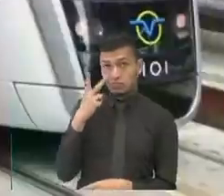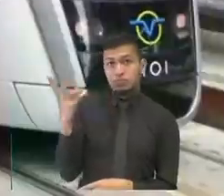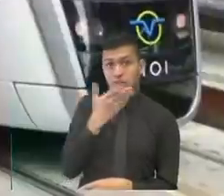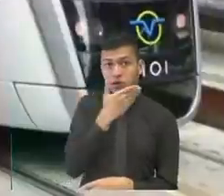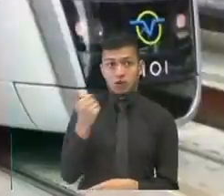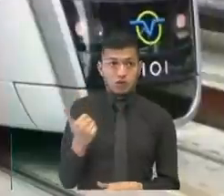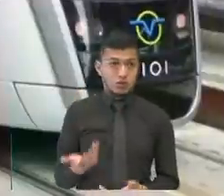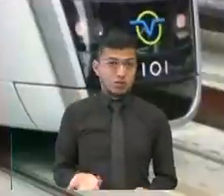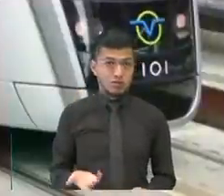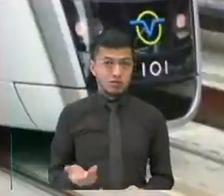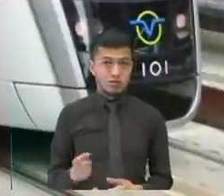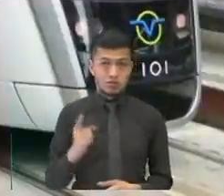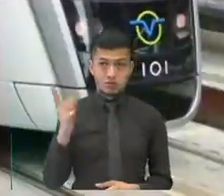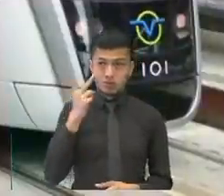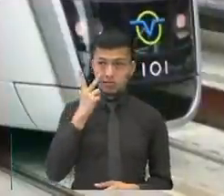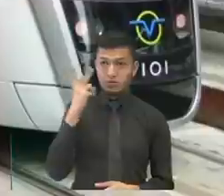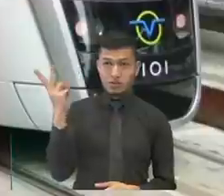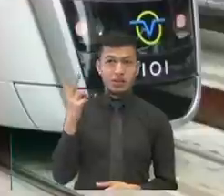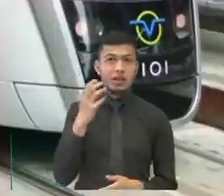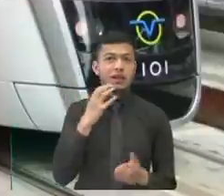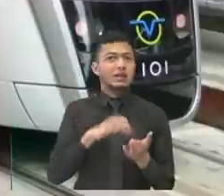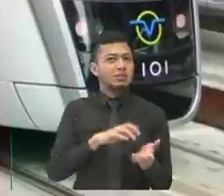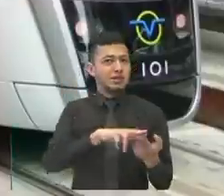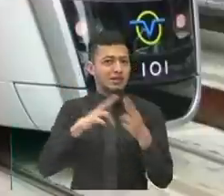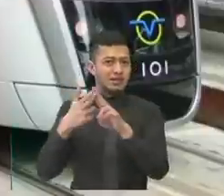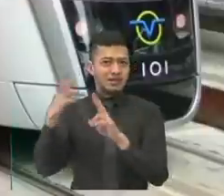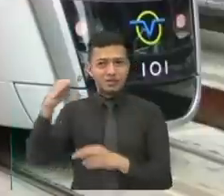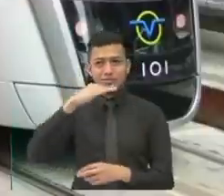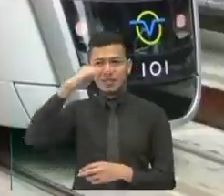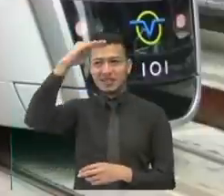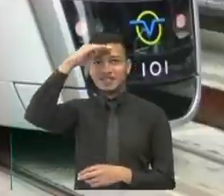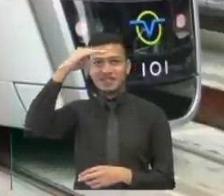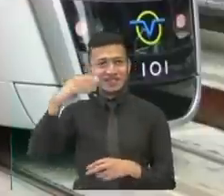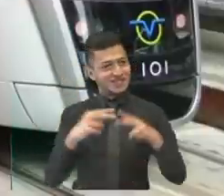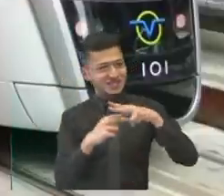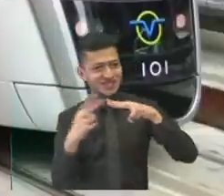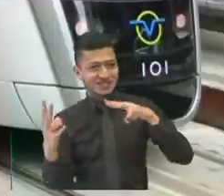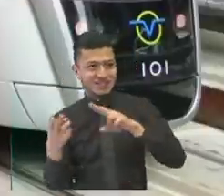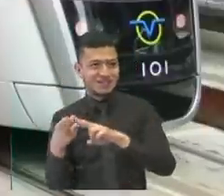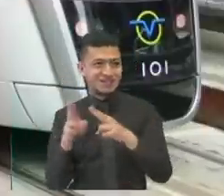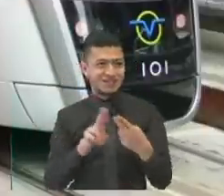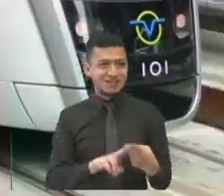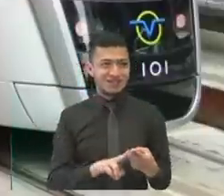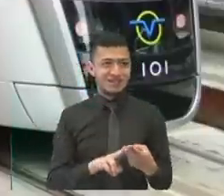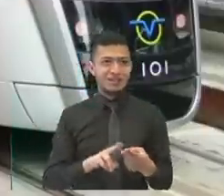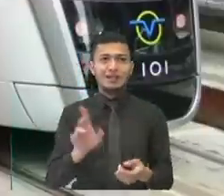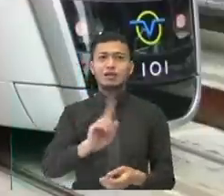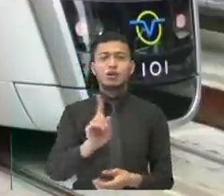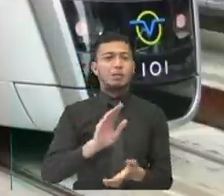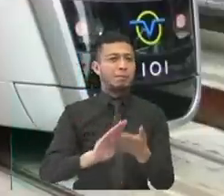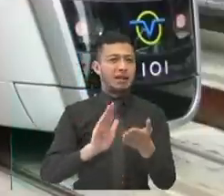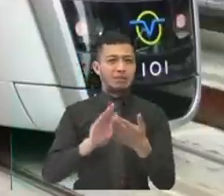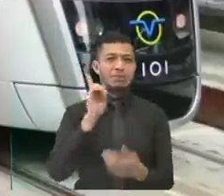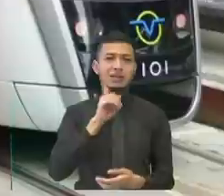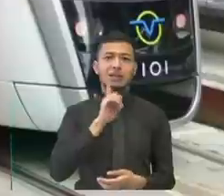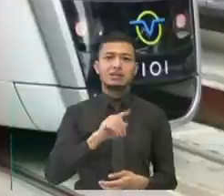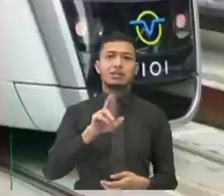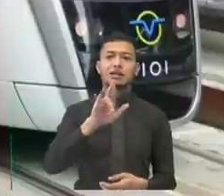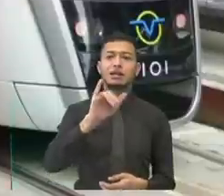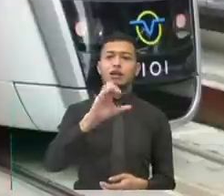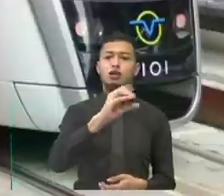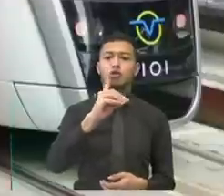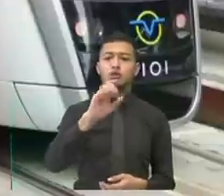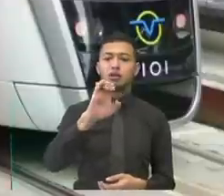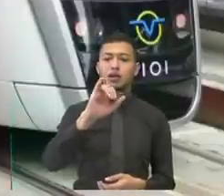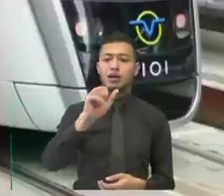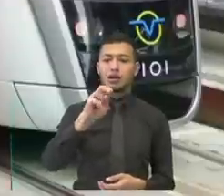Ayacucho, este es el de Ayacucho en Medellín, ¿no? Ah, no, perdón, este es el de Río de Janeiro, perdón. Pero quienes han ido a